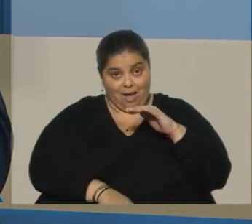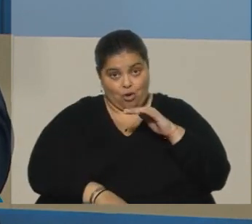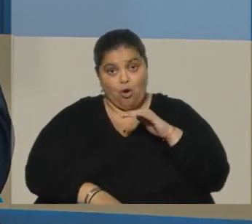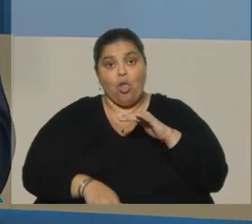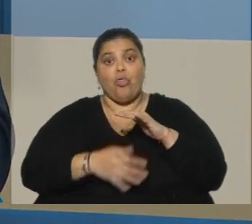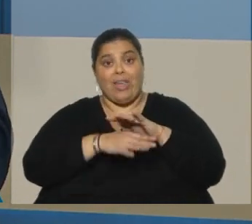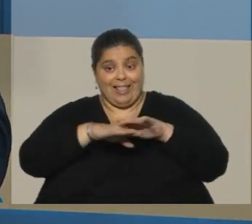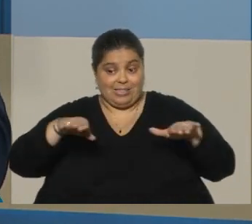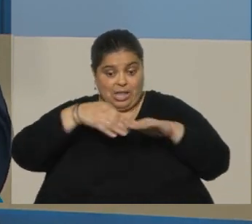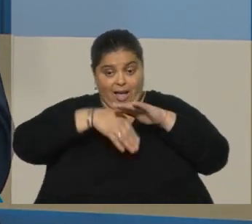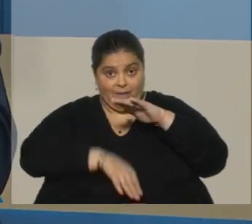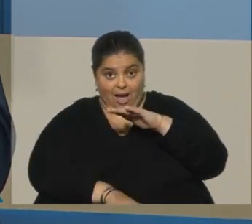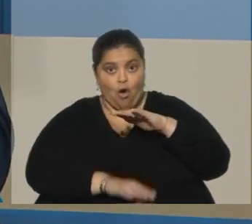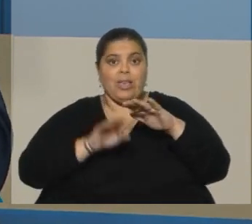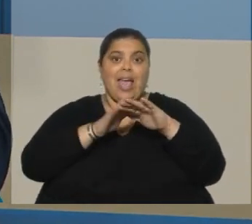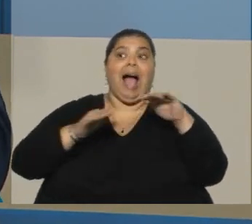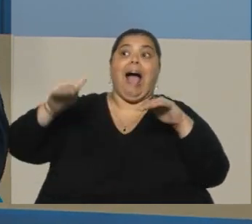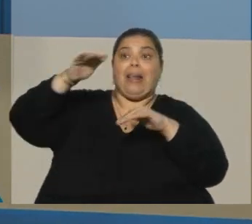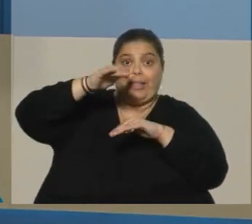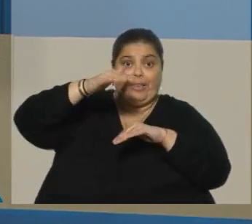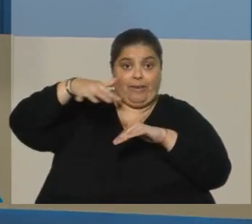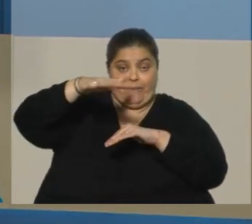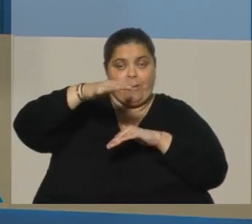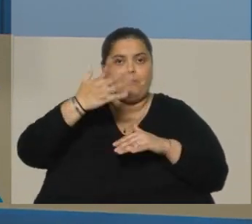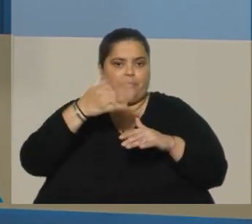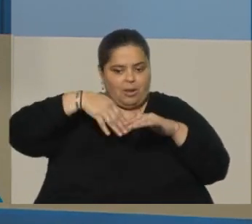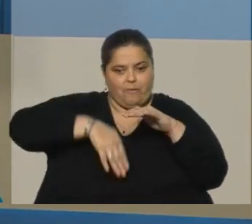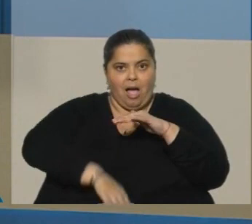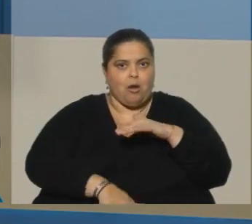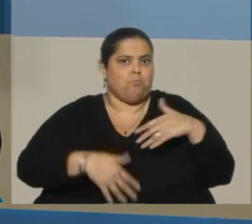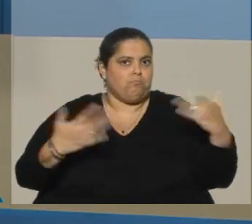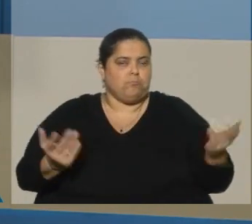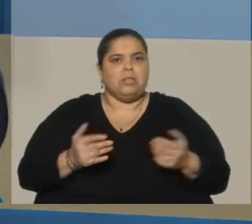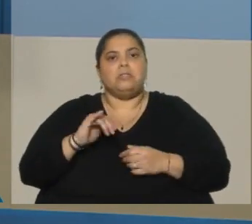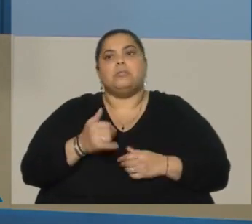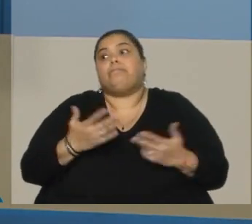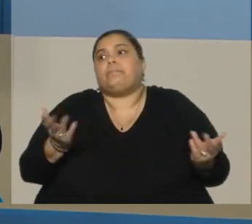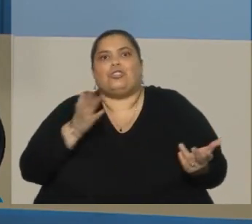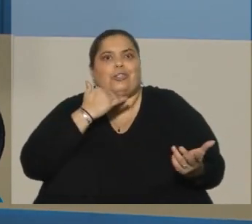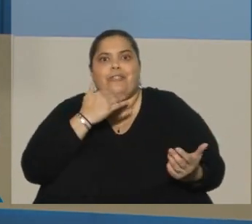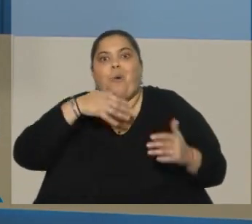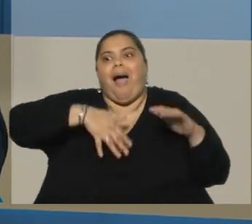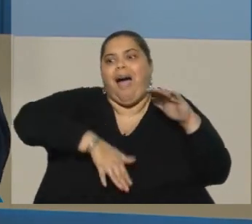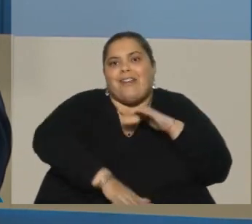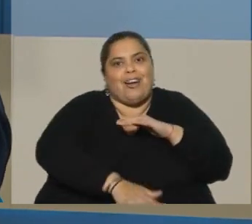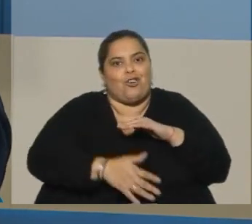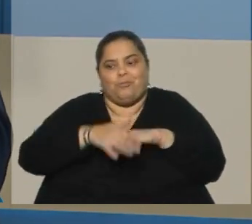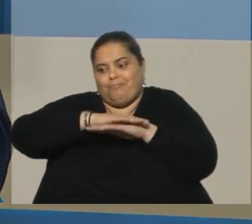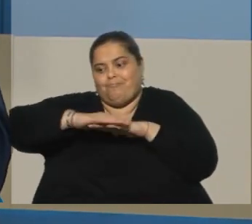geológico, que digamos que hace unos miles de millones de años que la suerte está echada. Sí. Habrá lo que habrá y no habrá lo que no